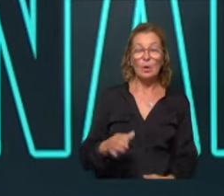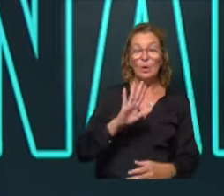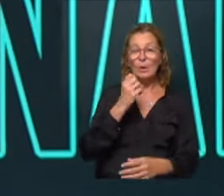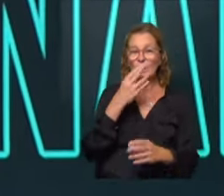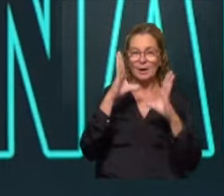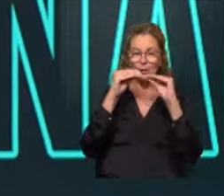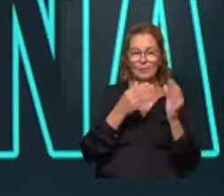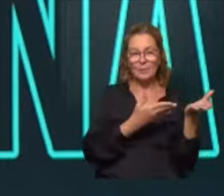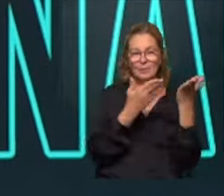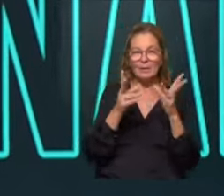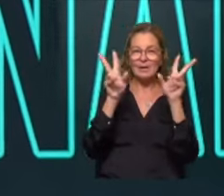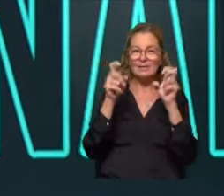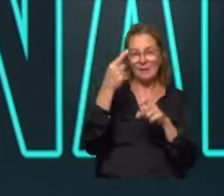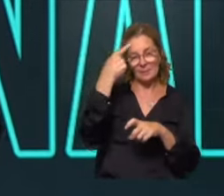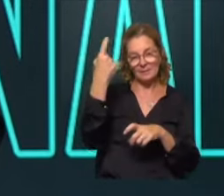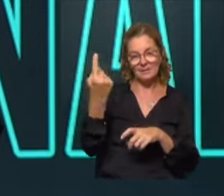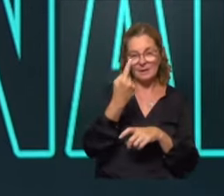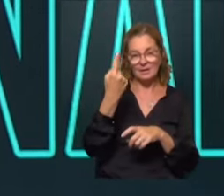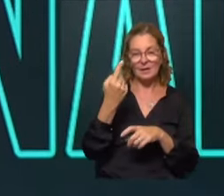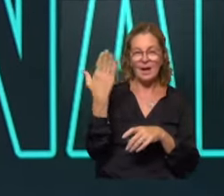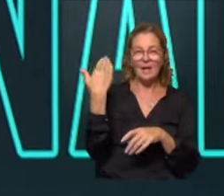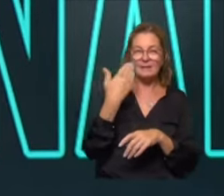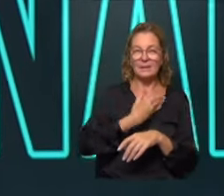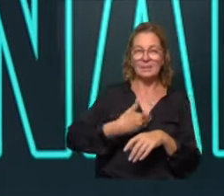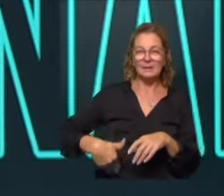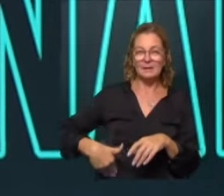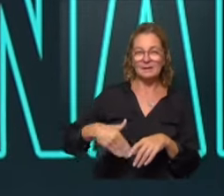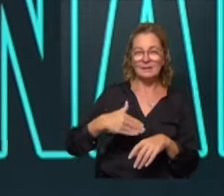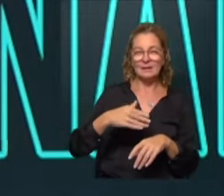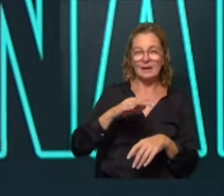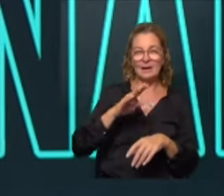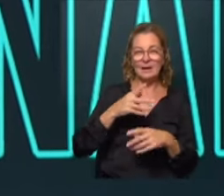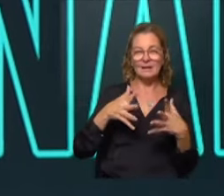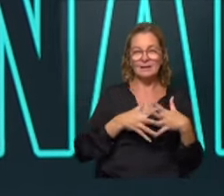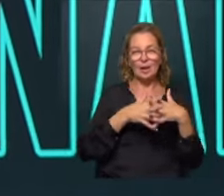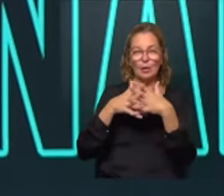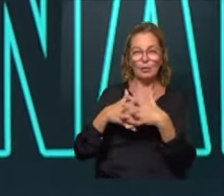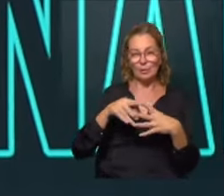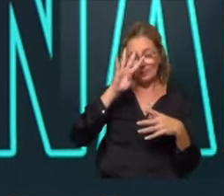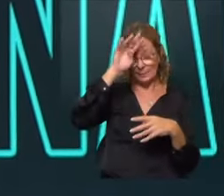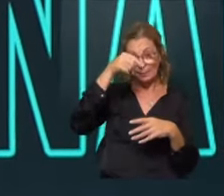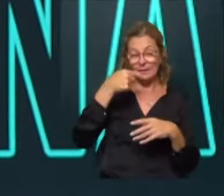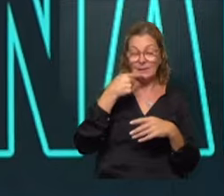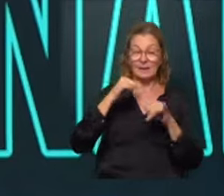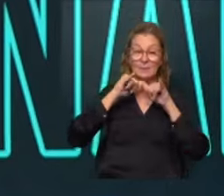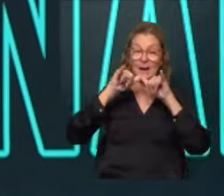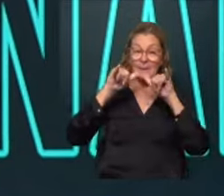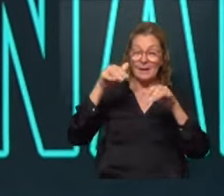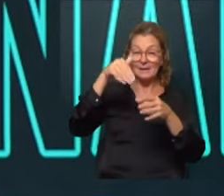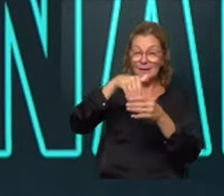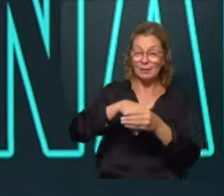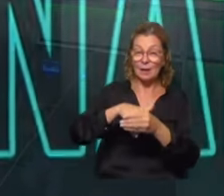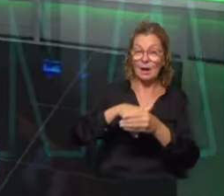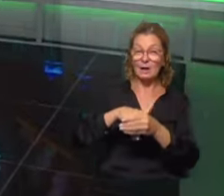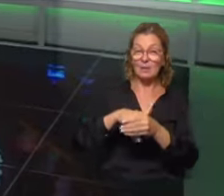tal? Buenas noches, bienvenidos al capítulo internacional. El expresidente de Estados Unidos, Donald Trump, se encamina a tener una campaña electoral